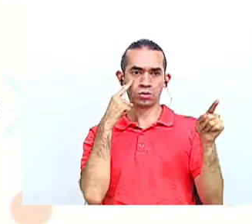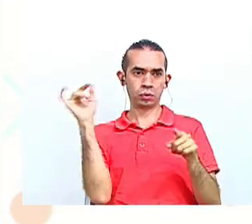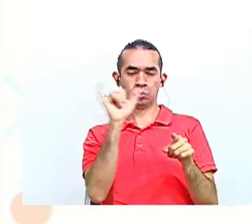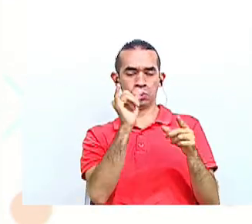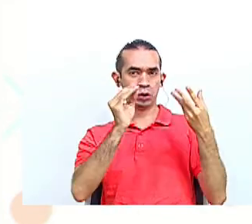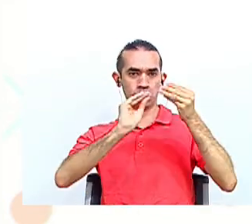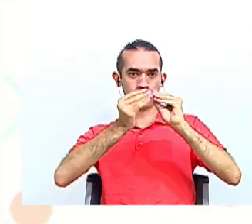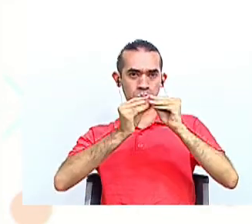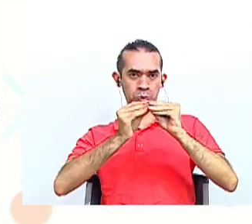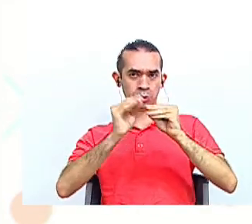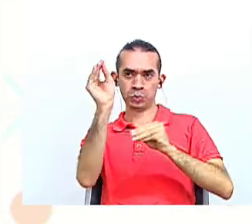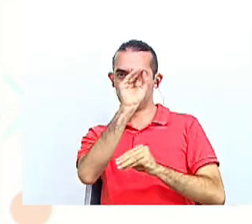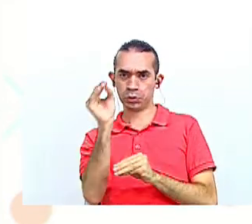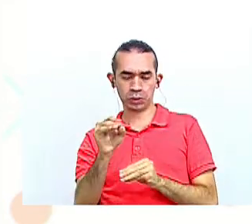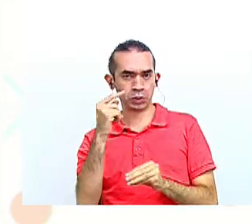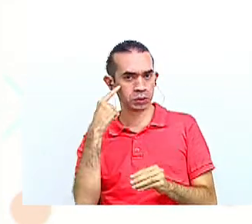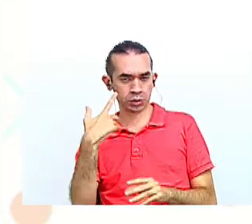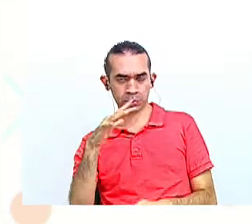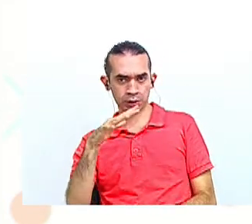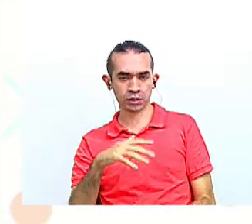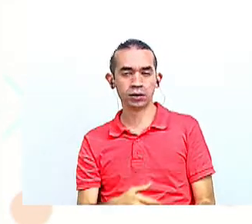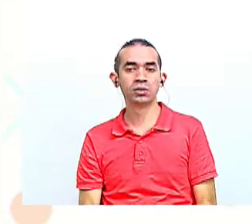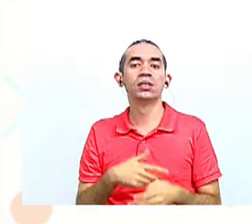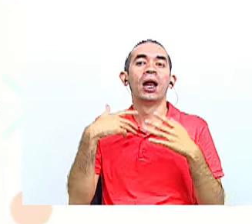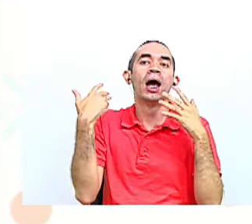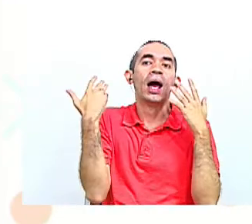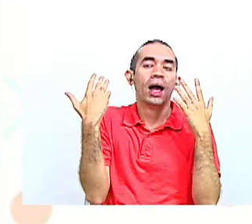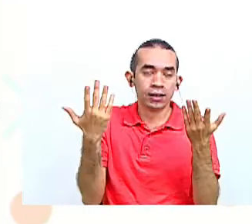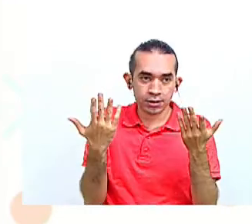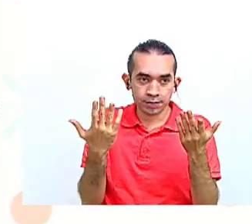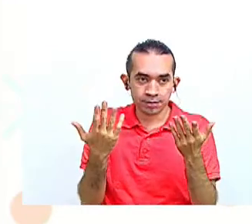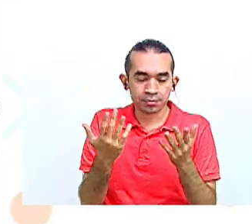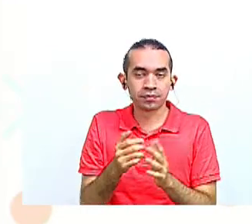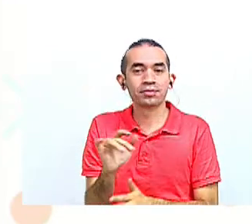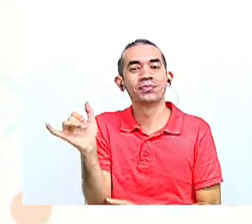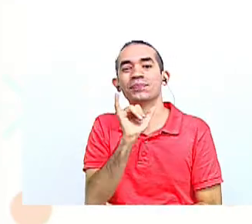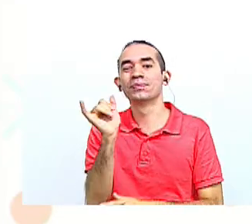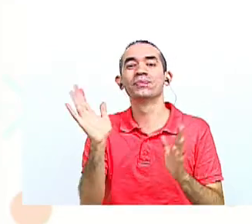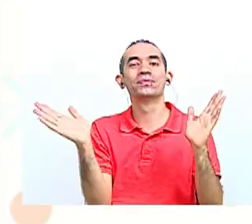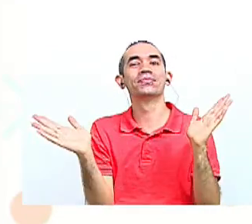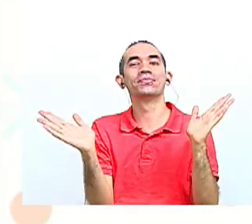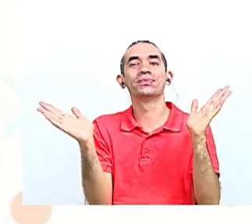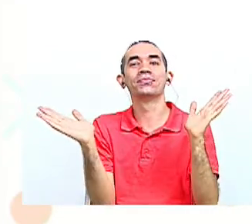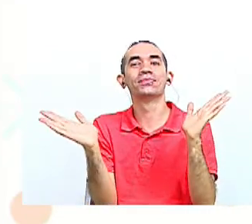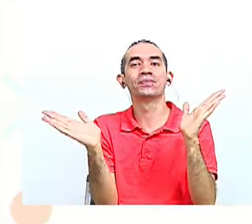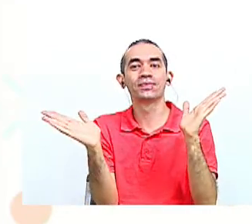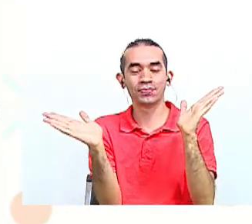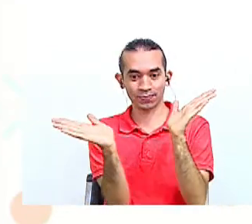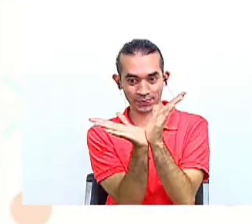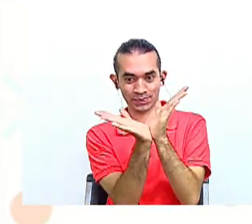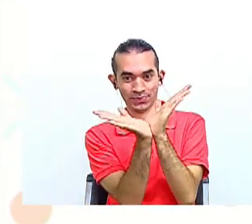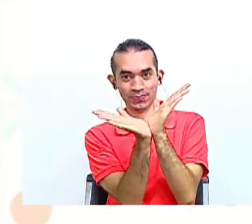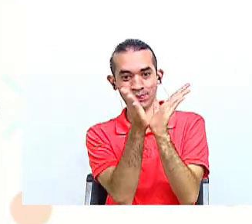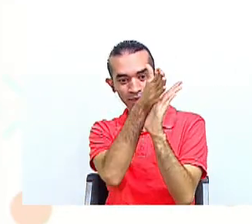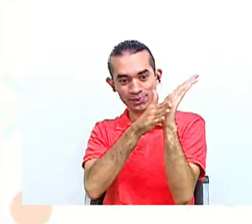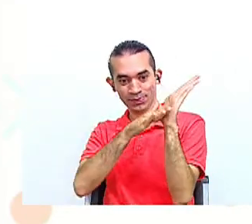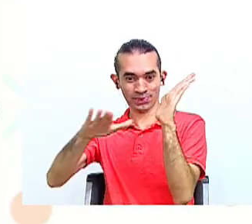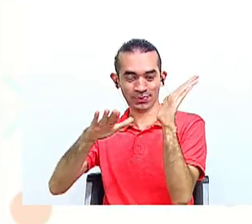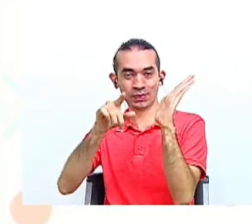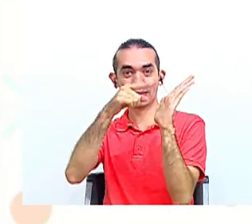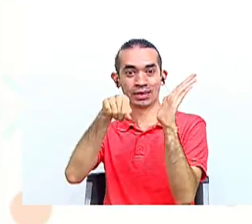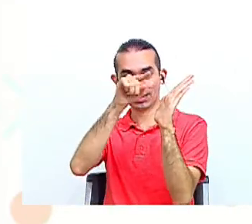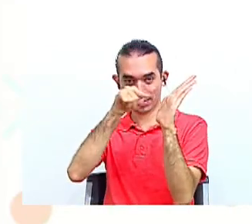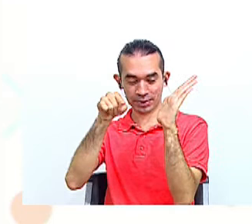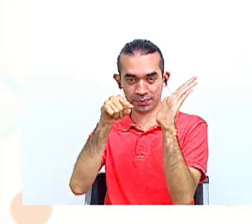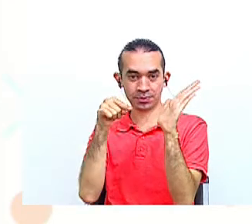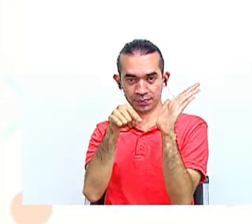semejanza. Y como tienen un ángulo común, que es el ángulo θ, que